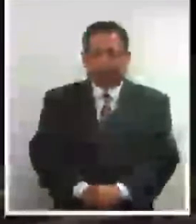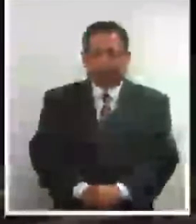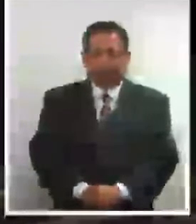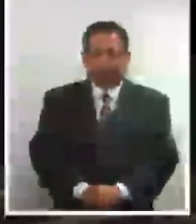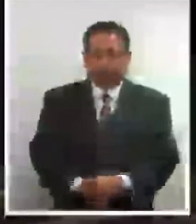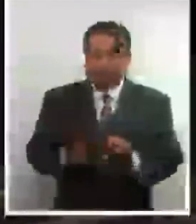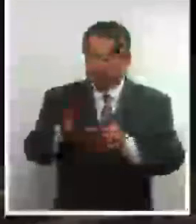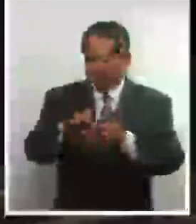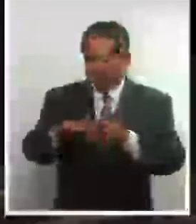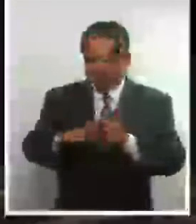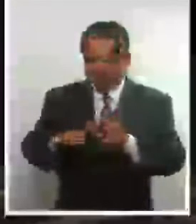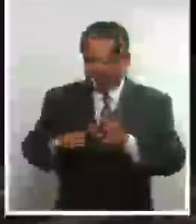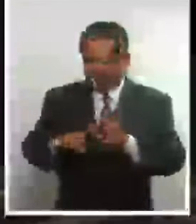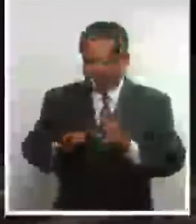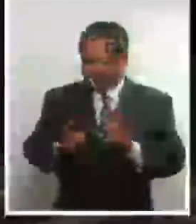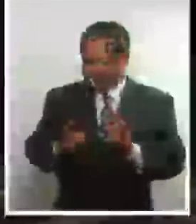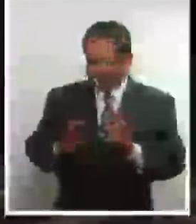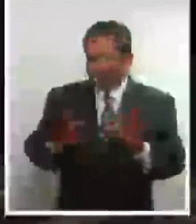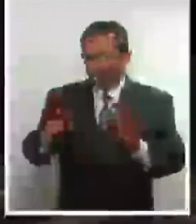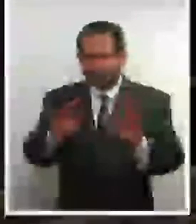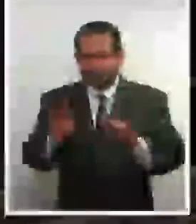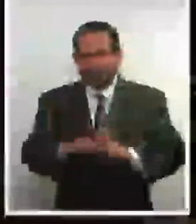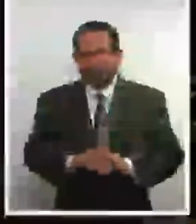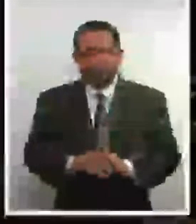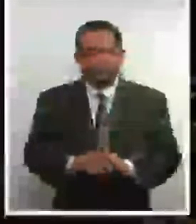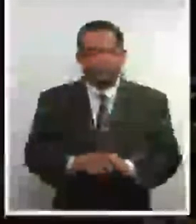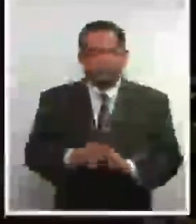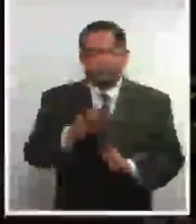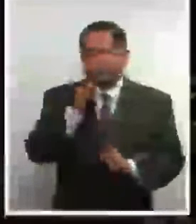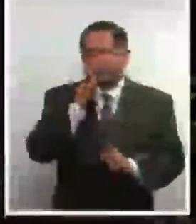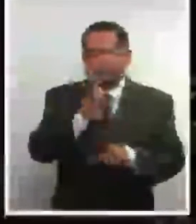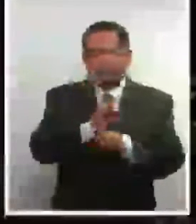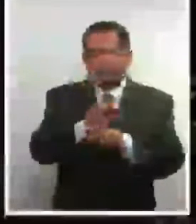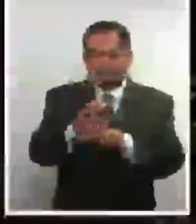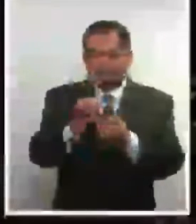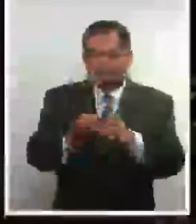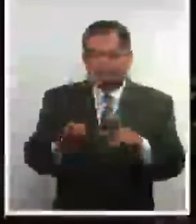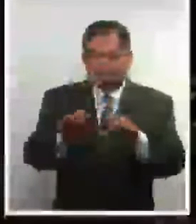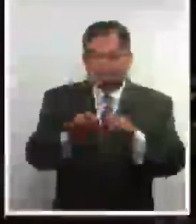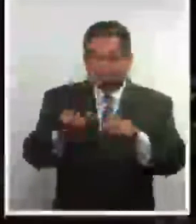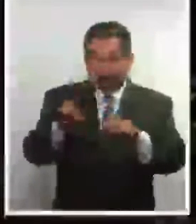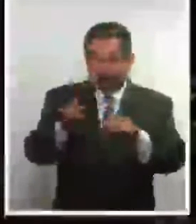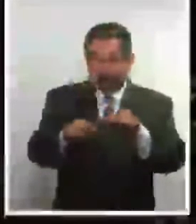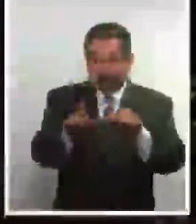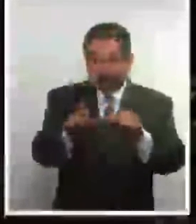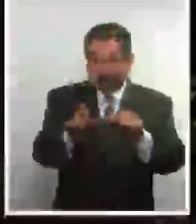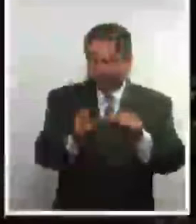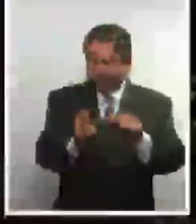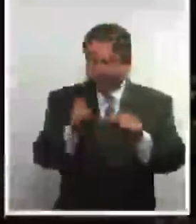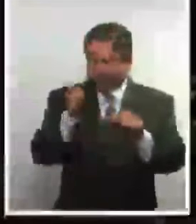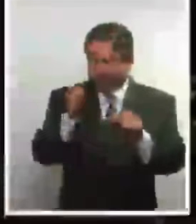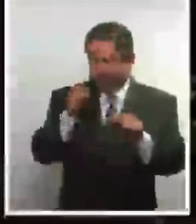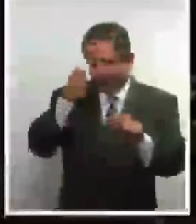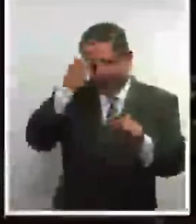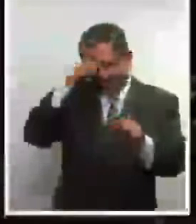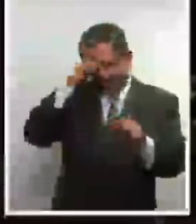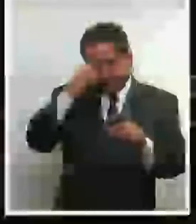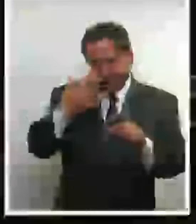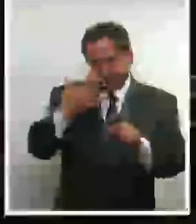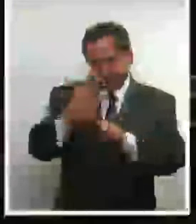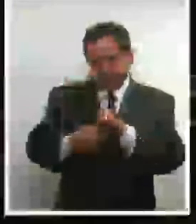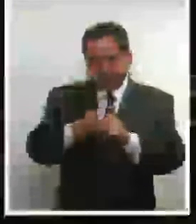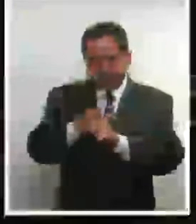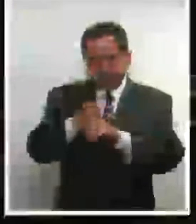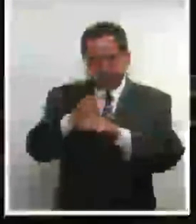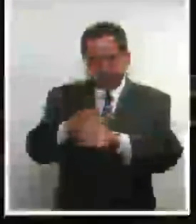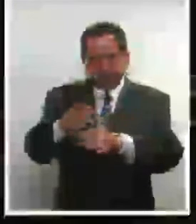¿Ya se leyó? No, el asunto es muy elemental. Eliminar con experiencia mínima de 5 años en materia